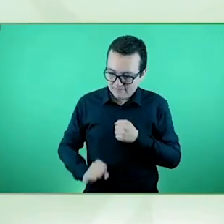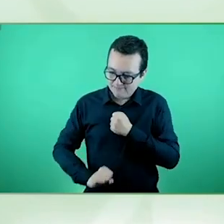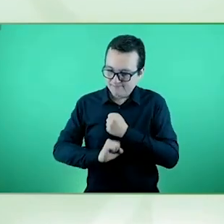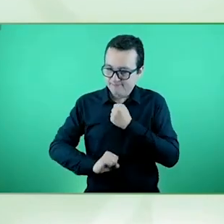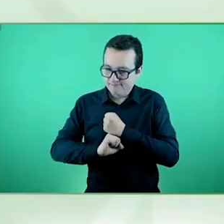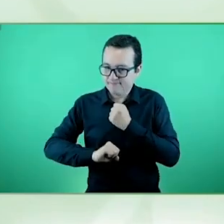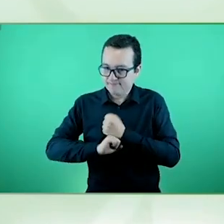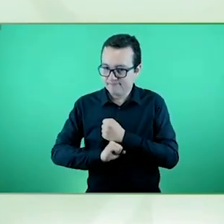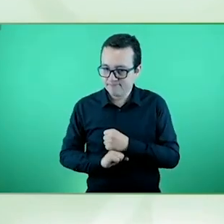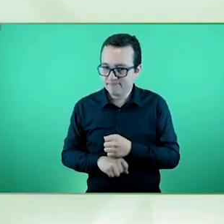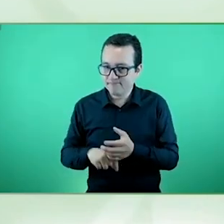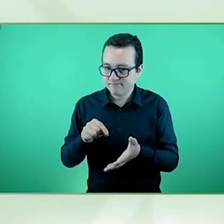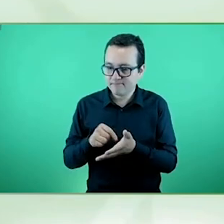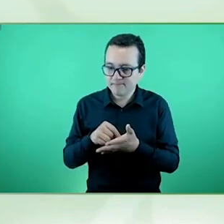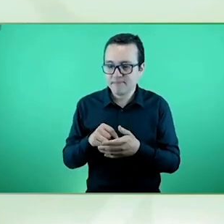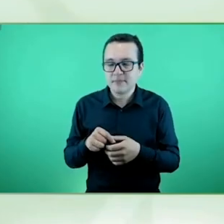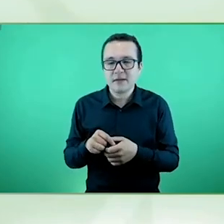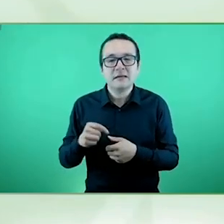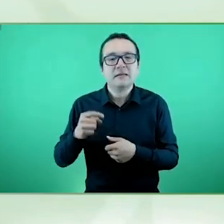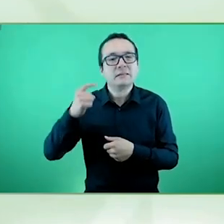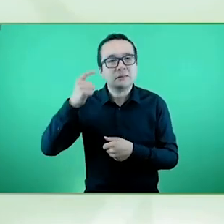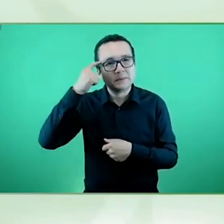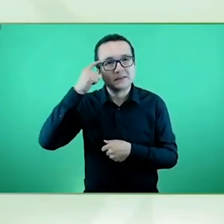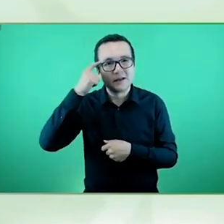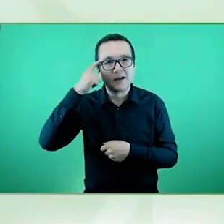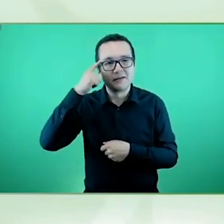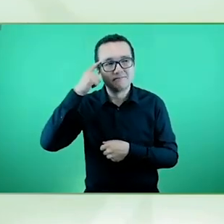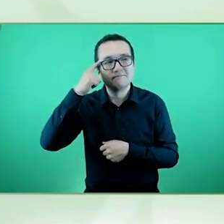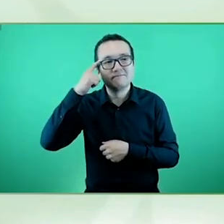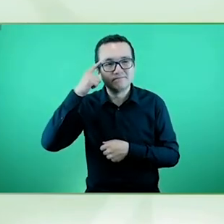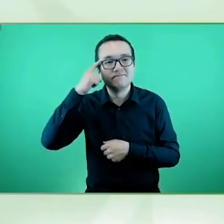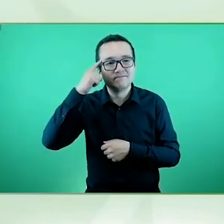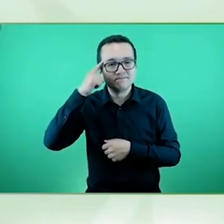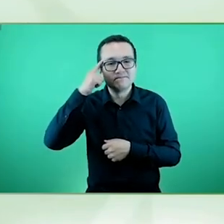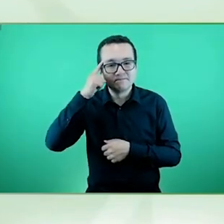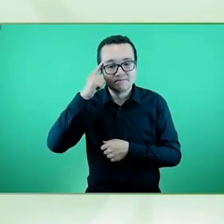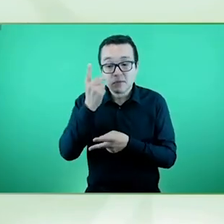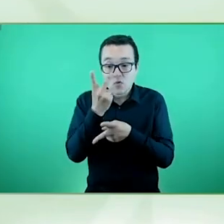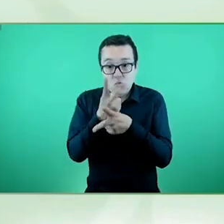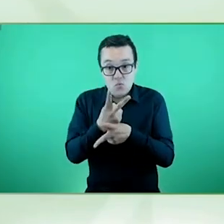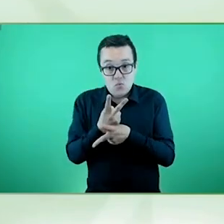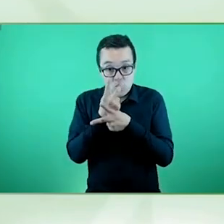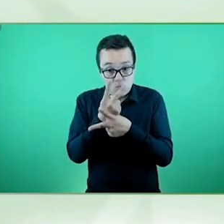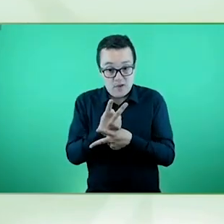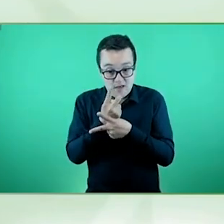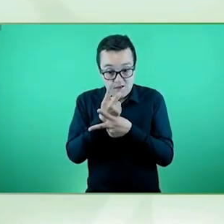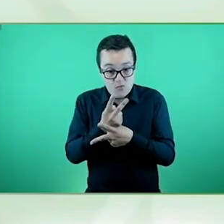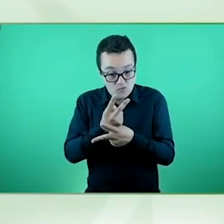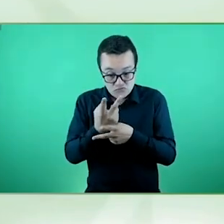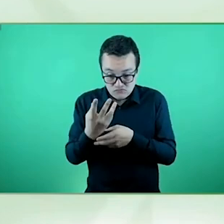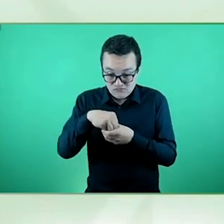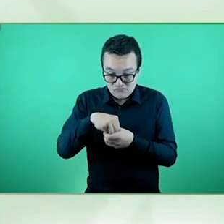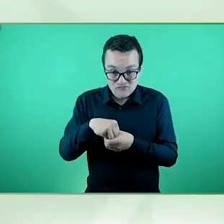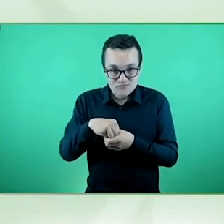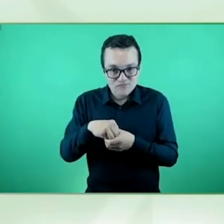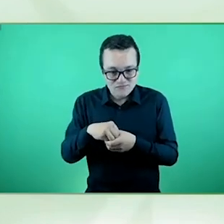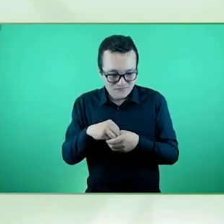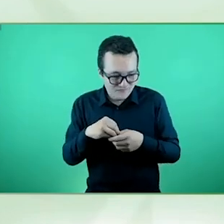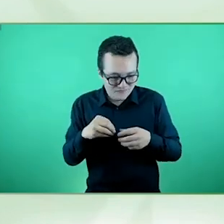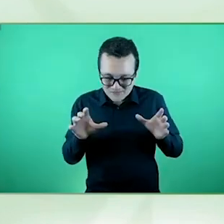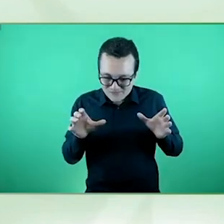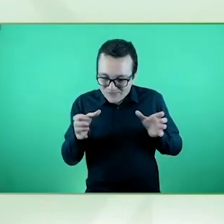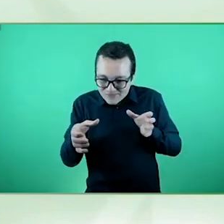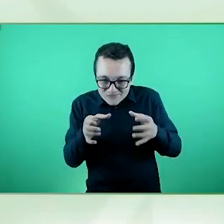la idea de instalar los cuidados colectivos dentro de la cooperativa es algo que también es esencial.